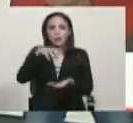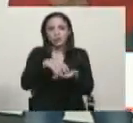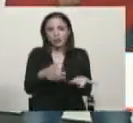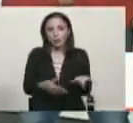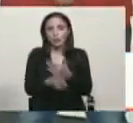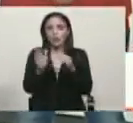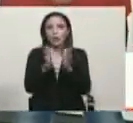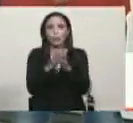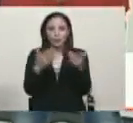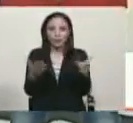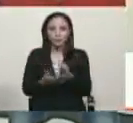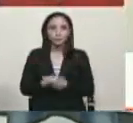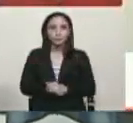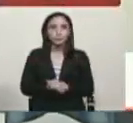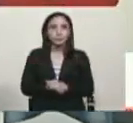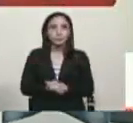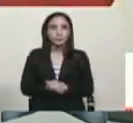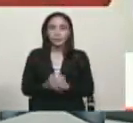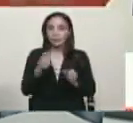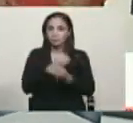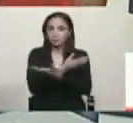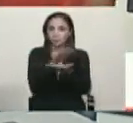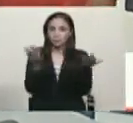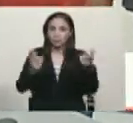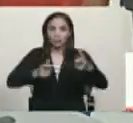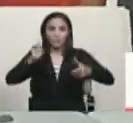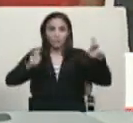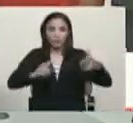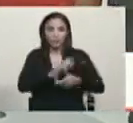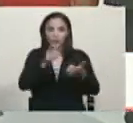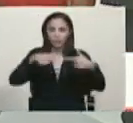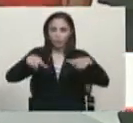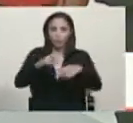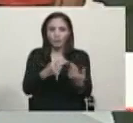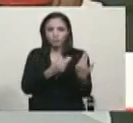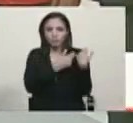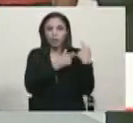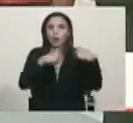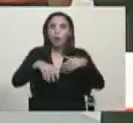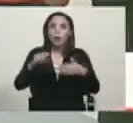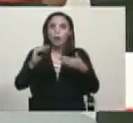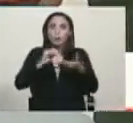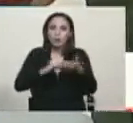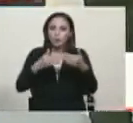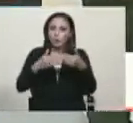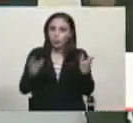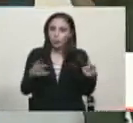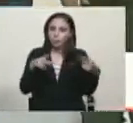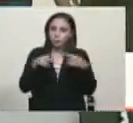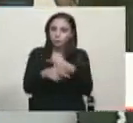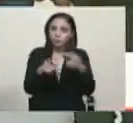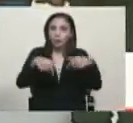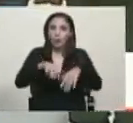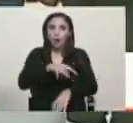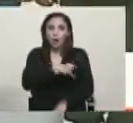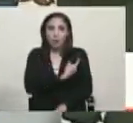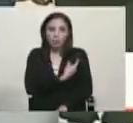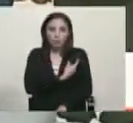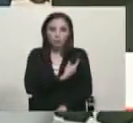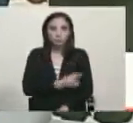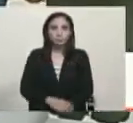la físico que se encarga de este centro. Estamos inaugurando, presidente, la unidad